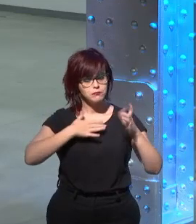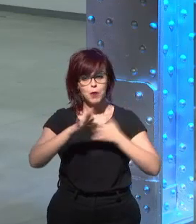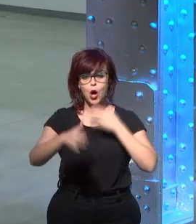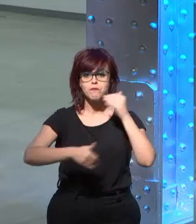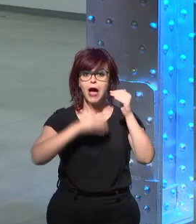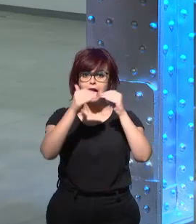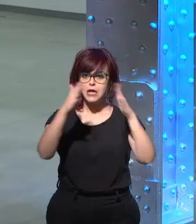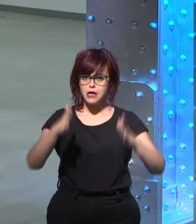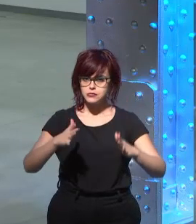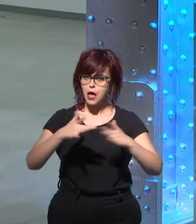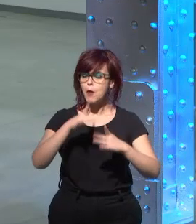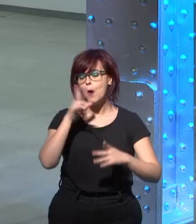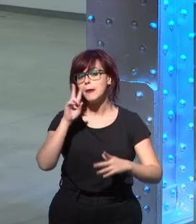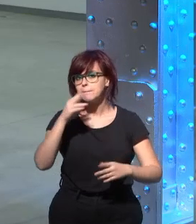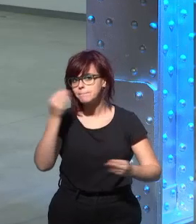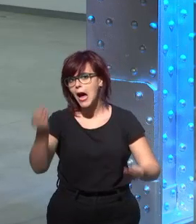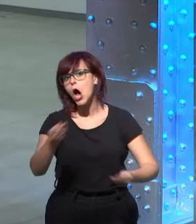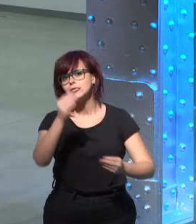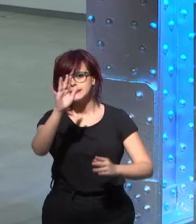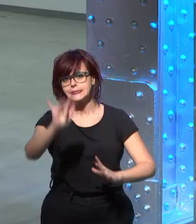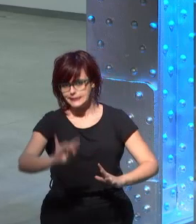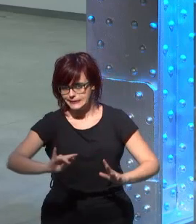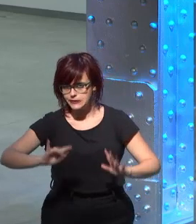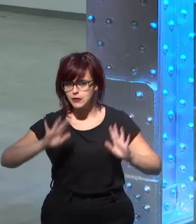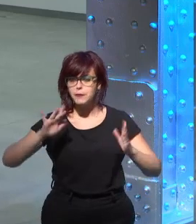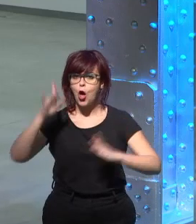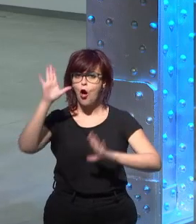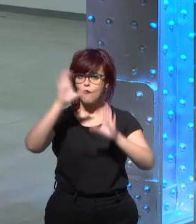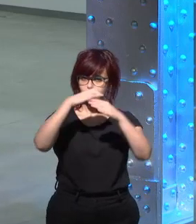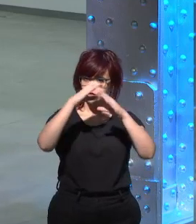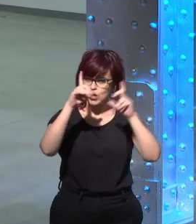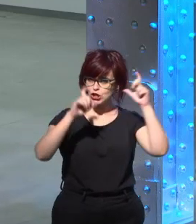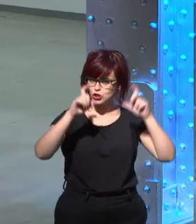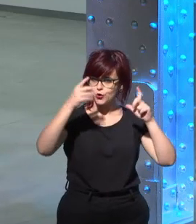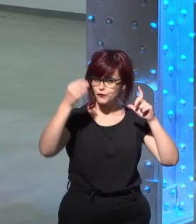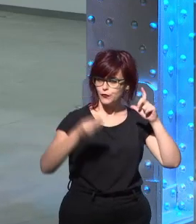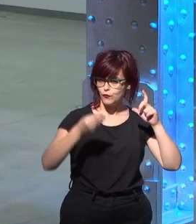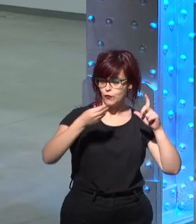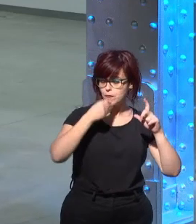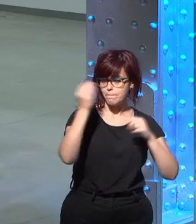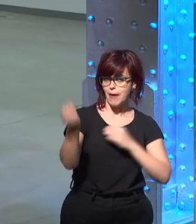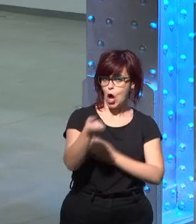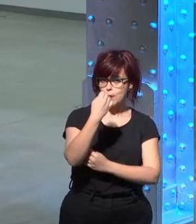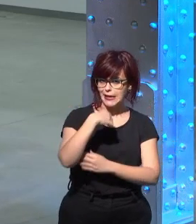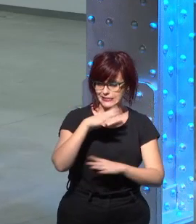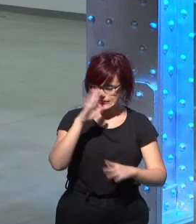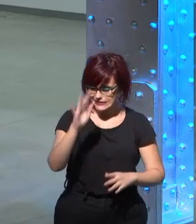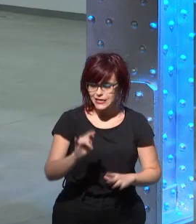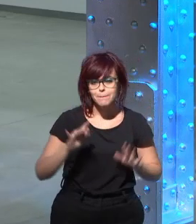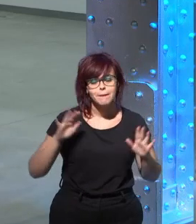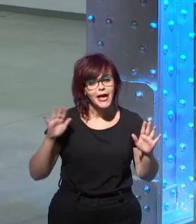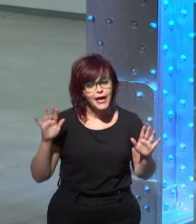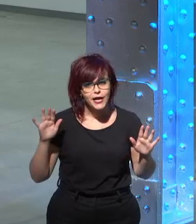casa, en televisión, lo veríamos mejor y que probablemente los fotógrafos profesionales harán mejores fotos que nosotros.